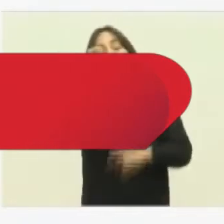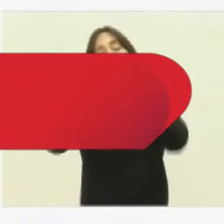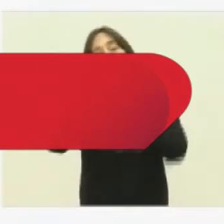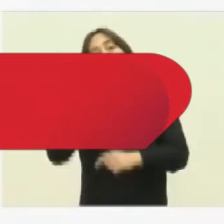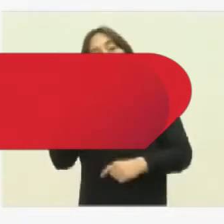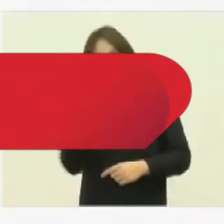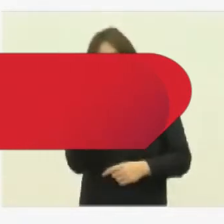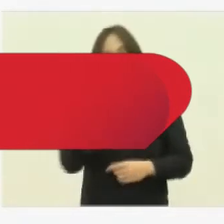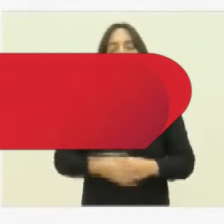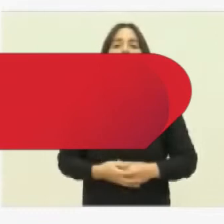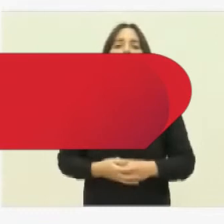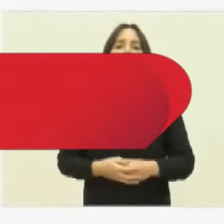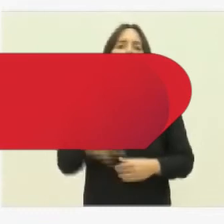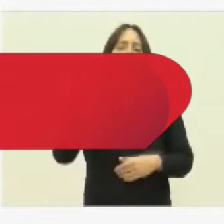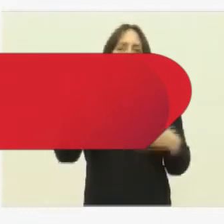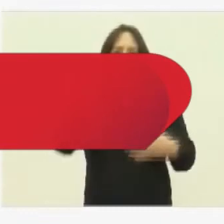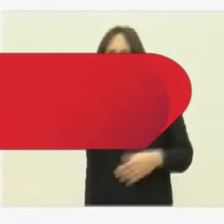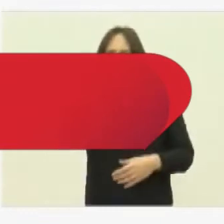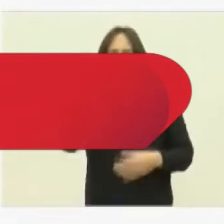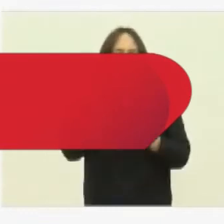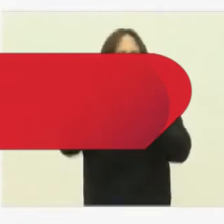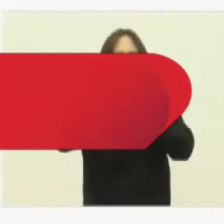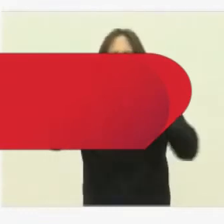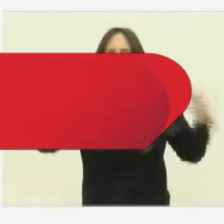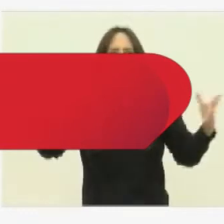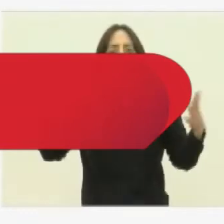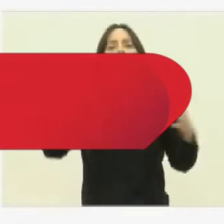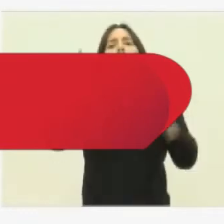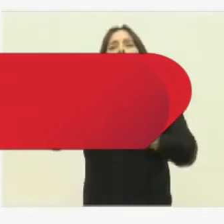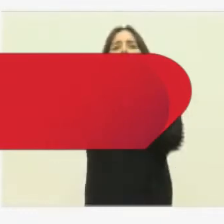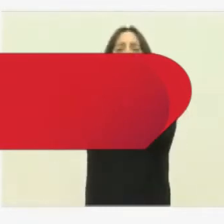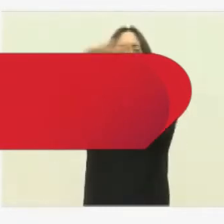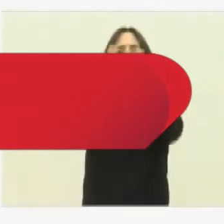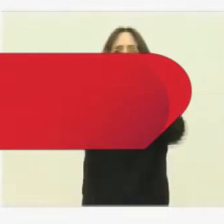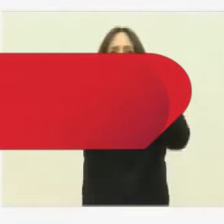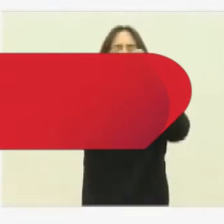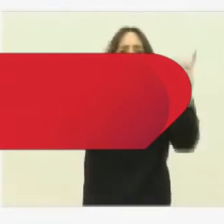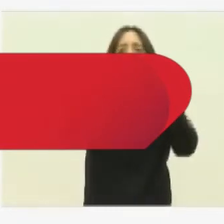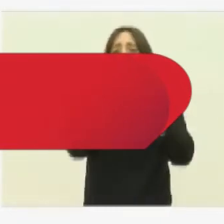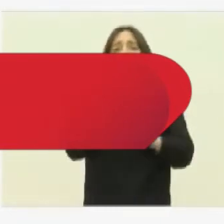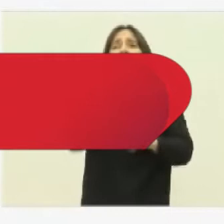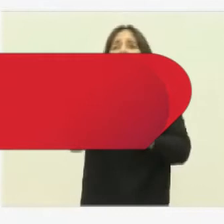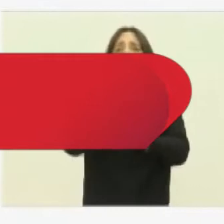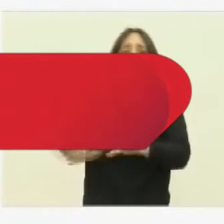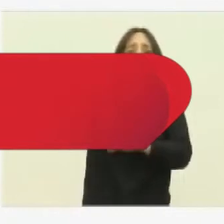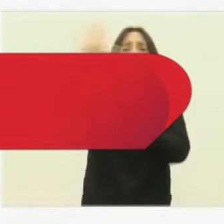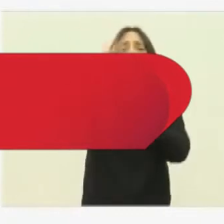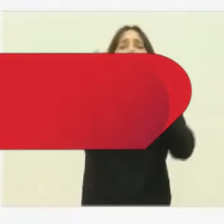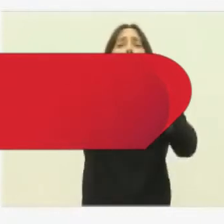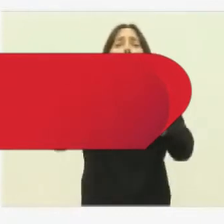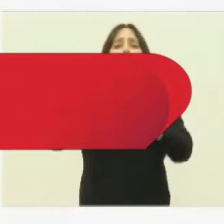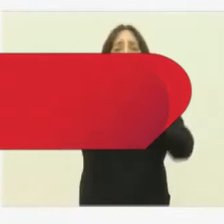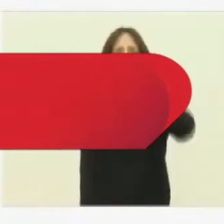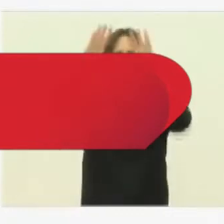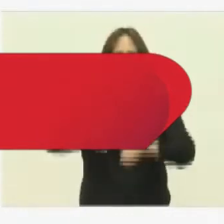fallecieron, y tuvimos, esto es un récord en casos, y aparte en localidades afectadas. Casi toda la provincia se vio afectada,